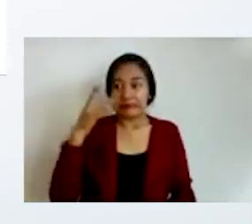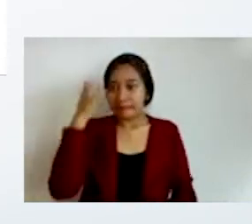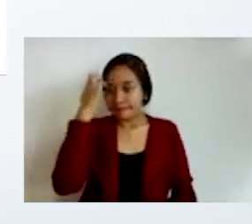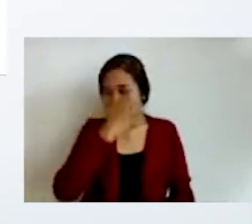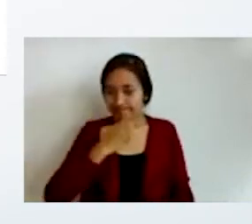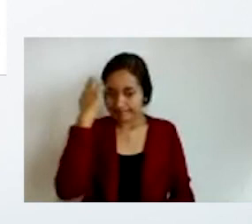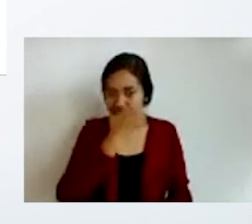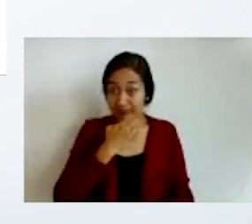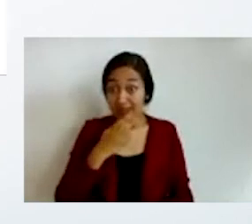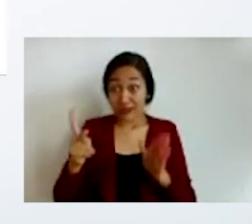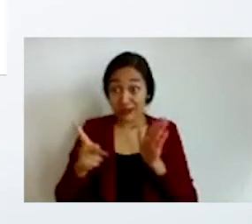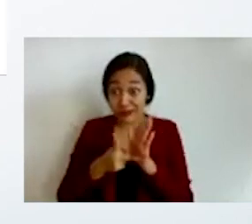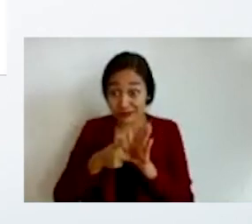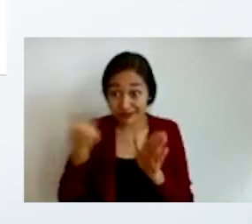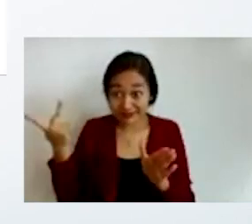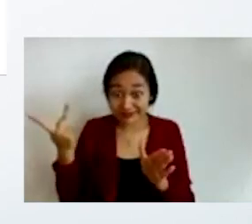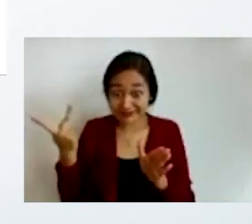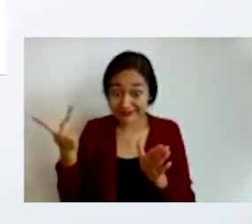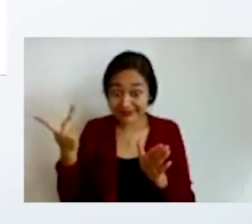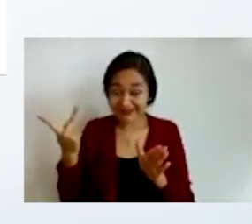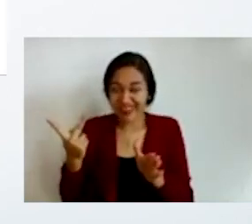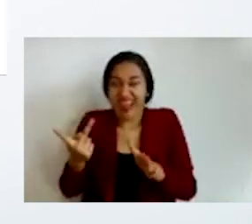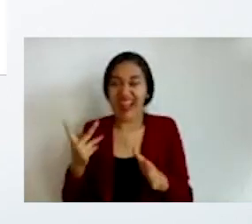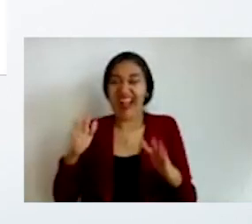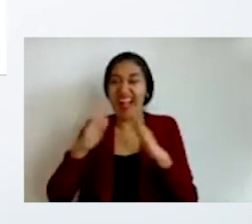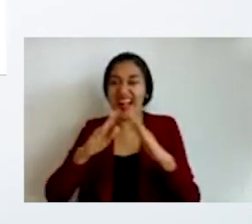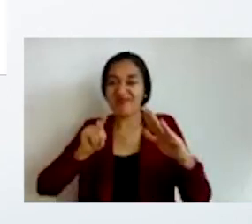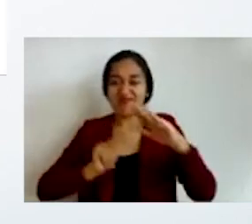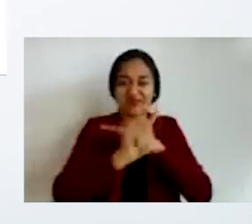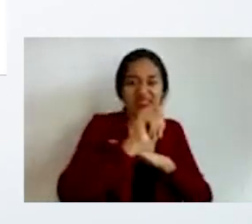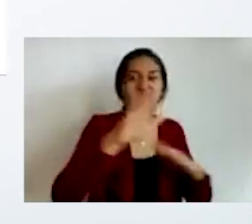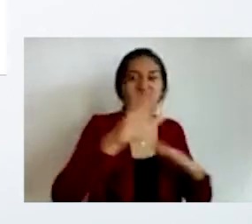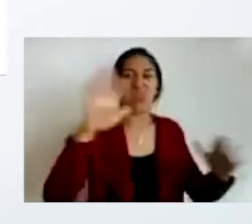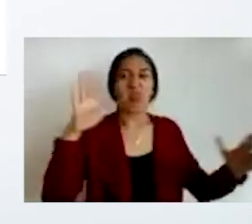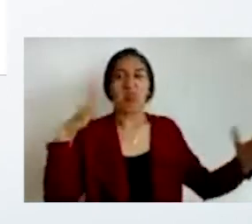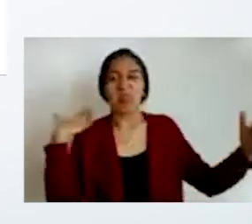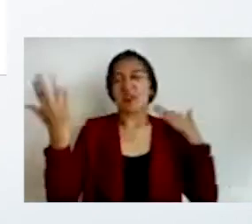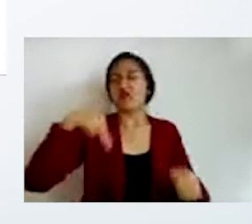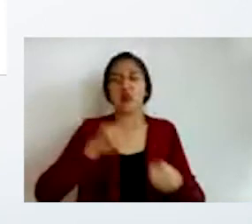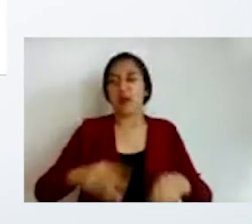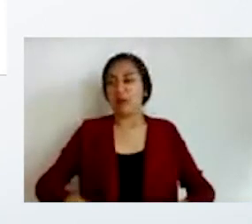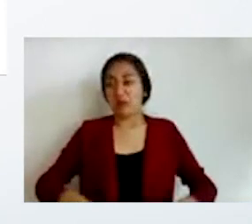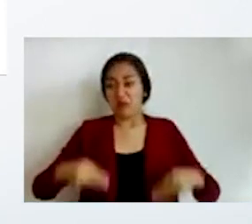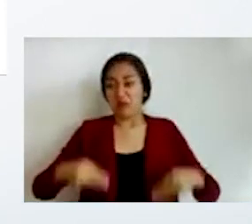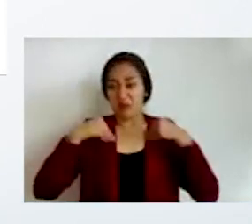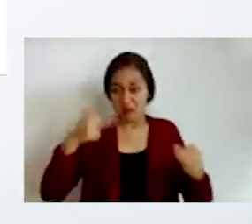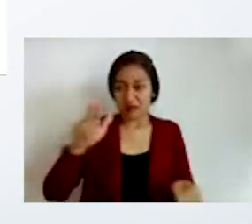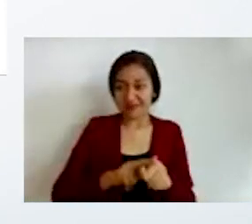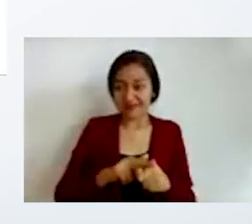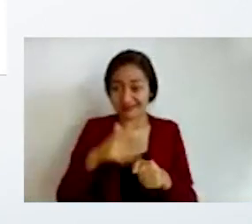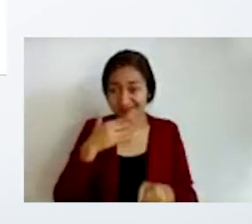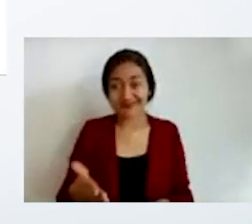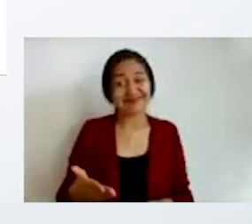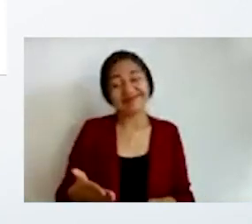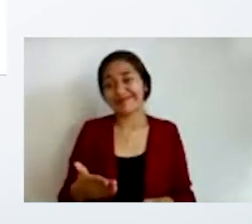social cotidiana. Un país como Finlandia, pues, puede tratar de volver